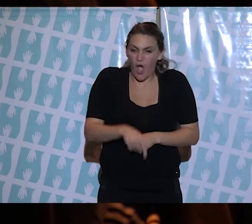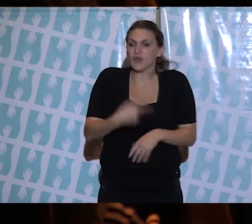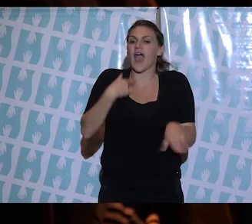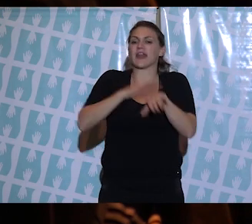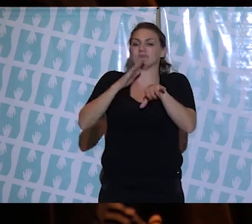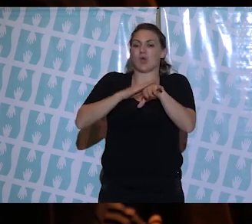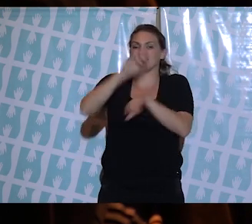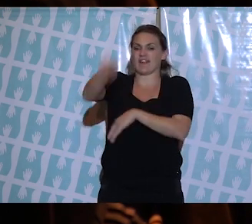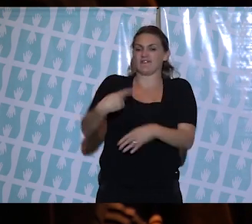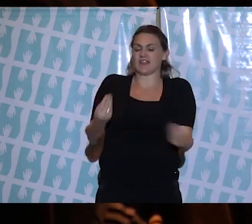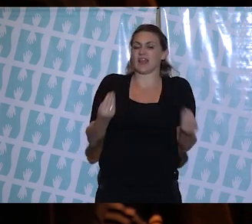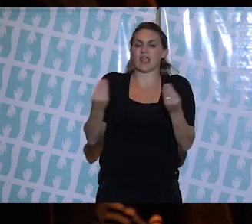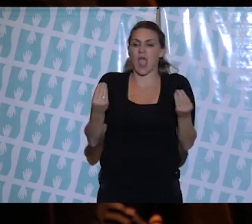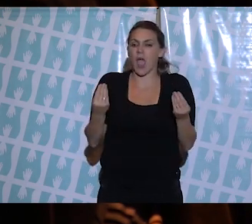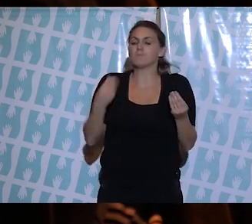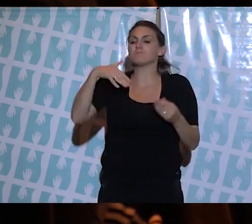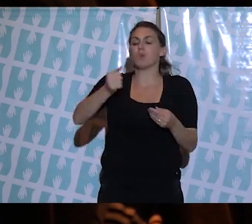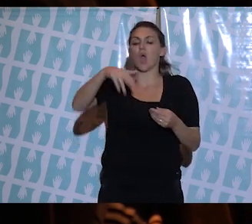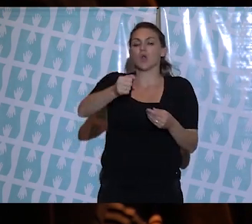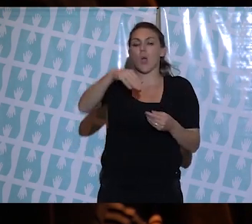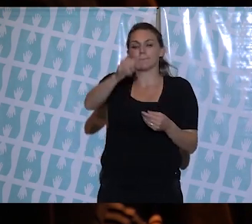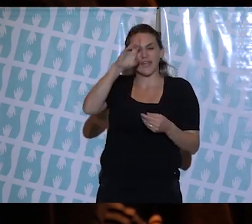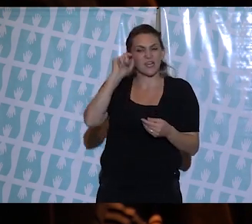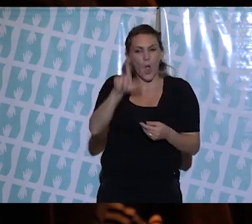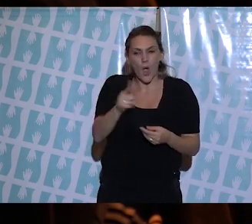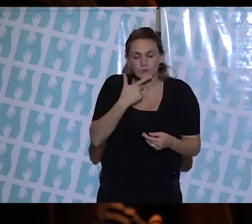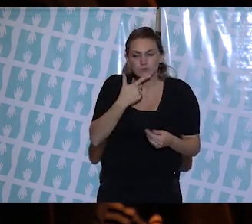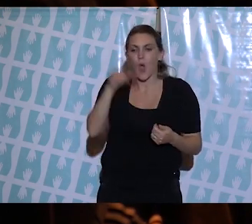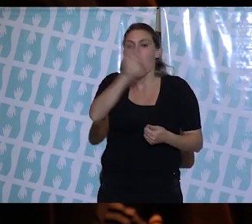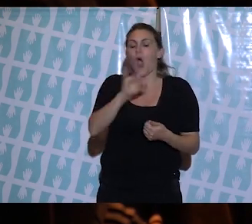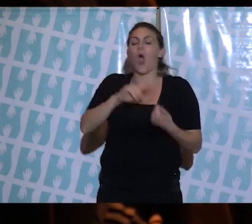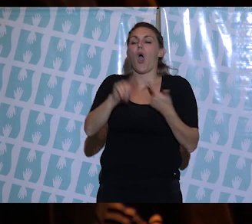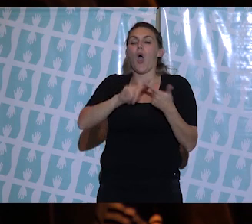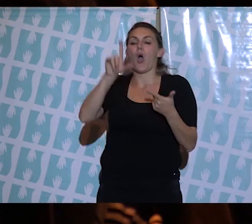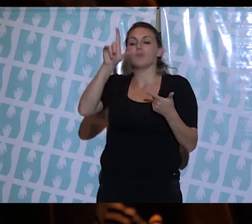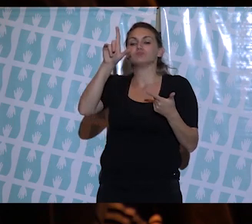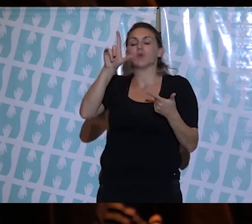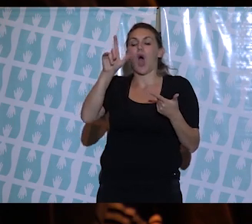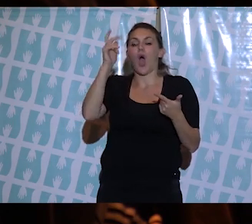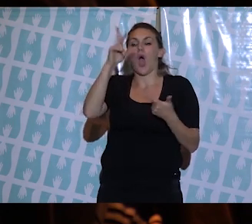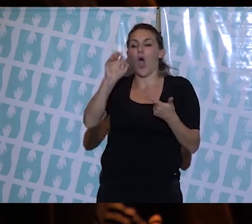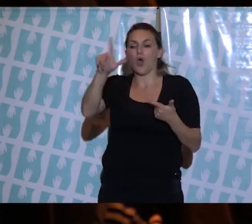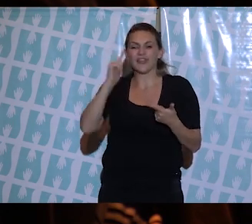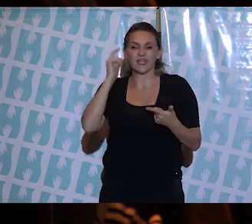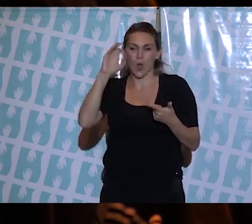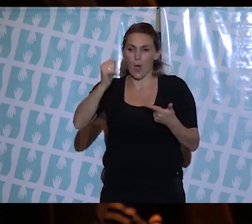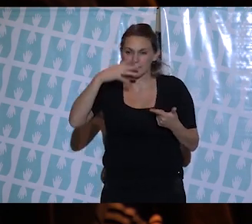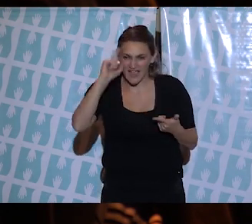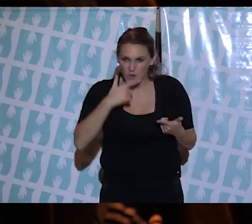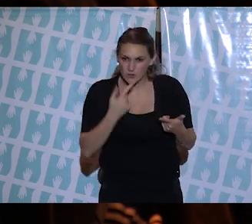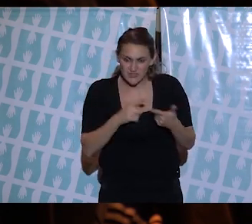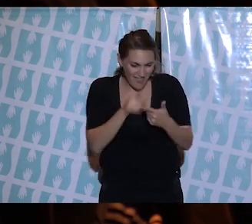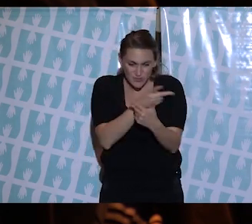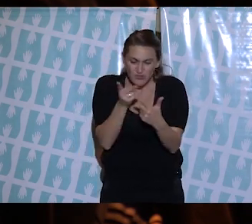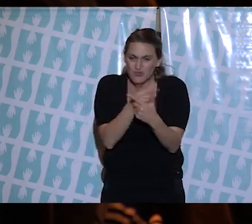permitan detectar lo que se llaman monómeros u oligómeros de alfa-sinucleína, que son los que se supone que son los patológicos, es difícil